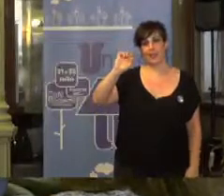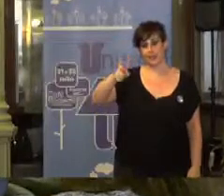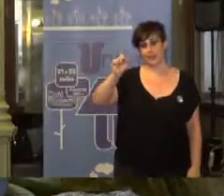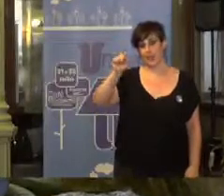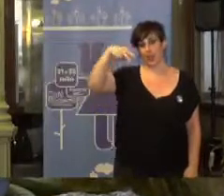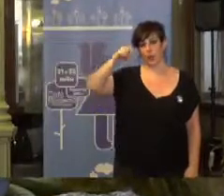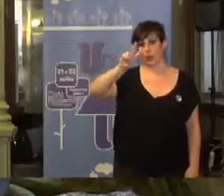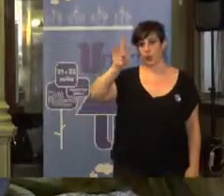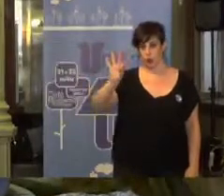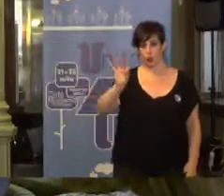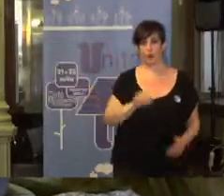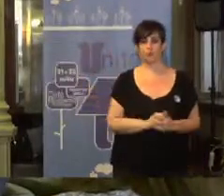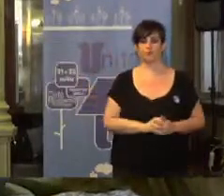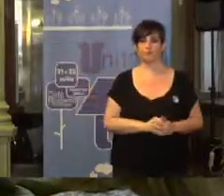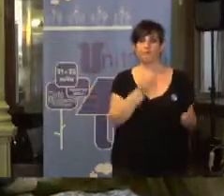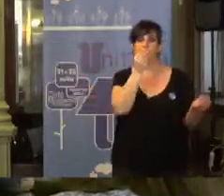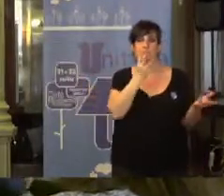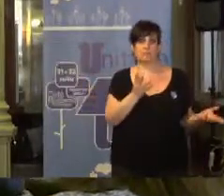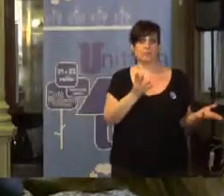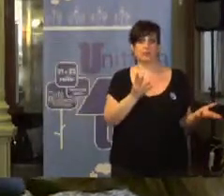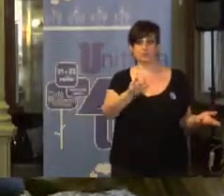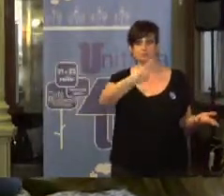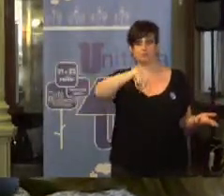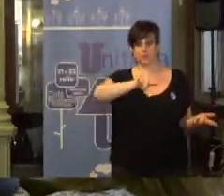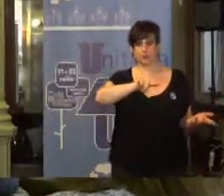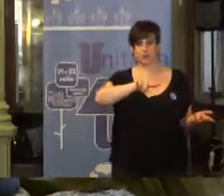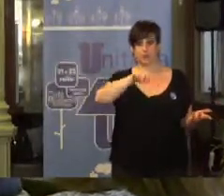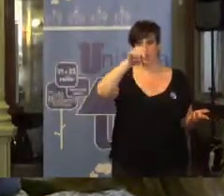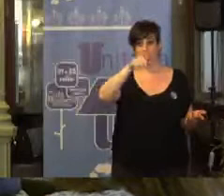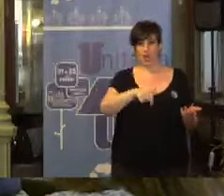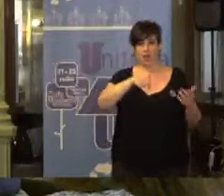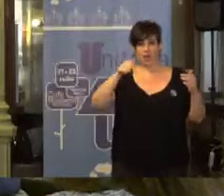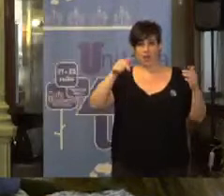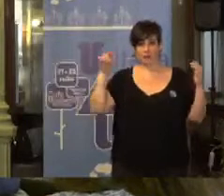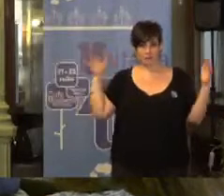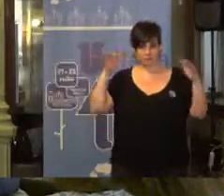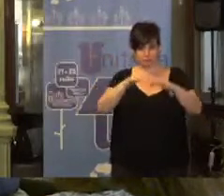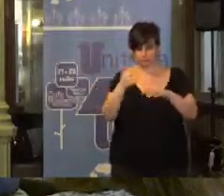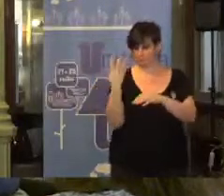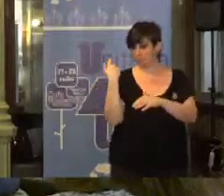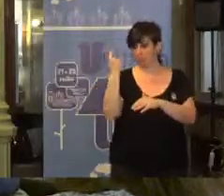Bueno, cando empezamos a xuntarnos aquí hai un ratiño,